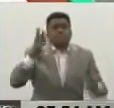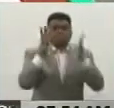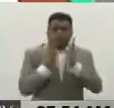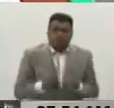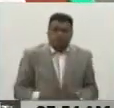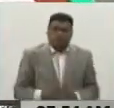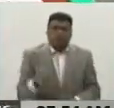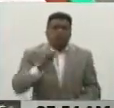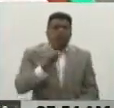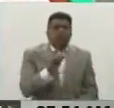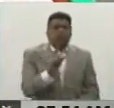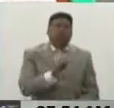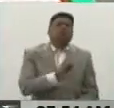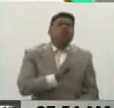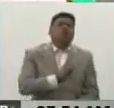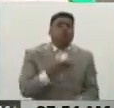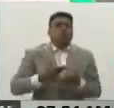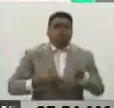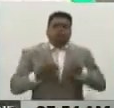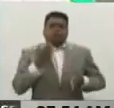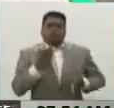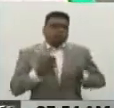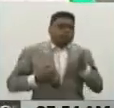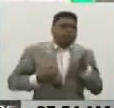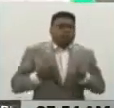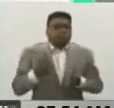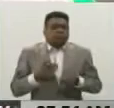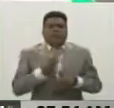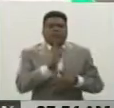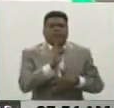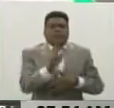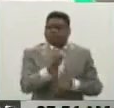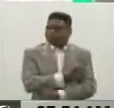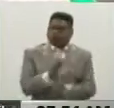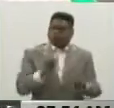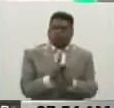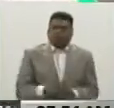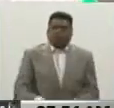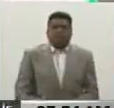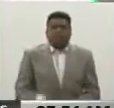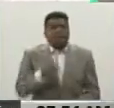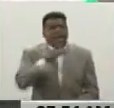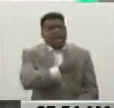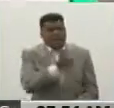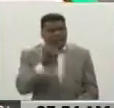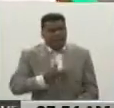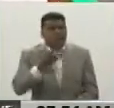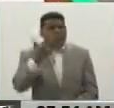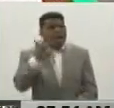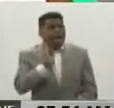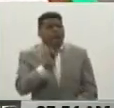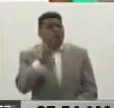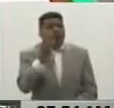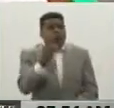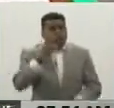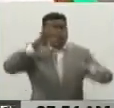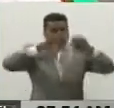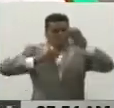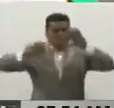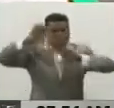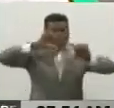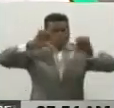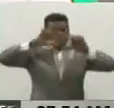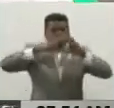son robots, son claro, venezolanas y venezolanos que defendemos, que creemos en eso, mientras que ellos tienen una cantidad de laboratorios distribuidos a